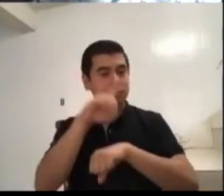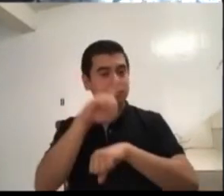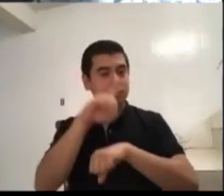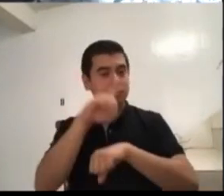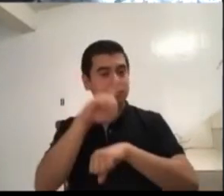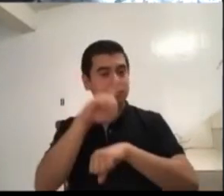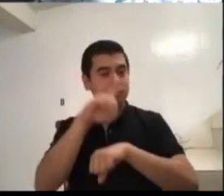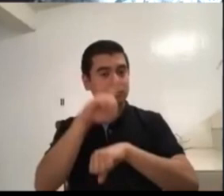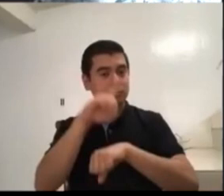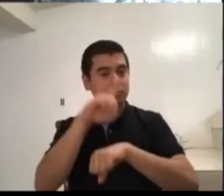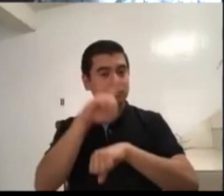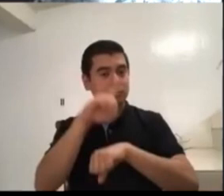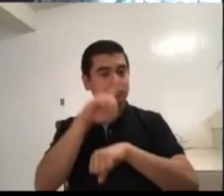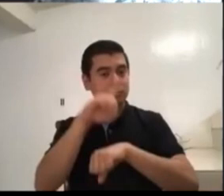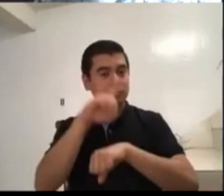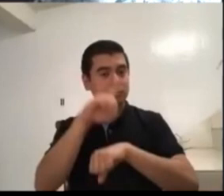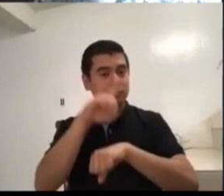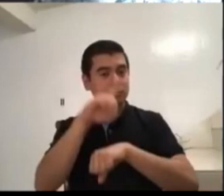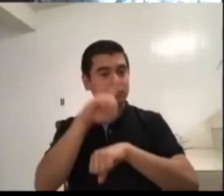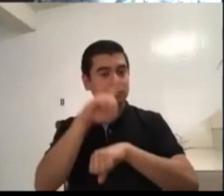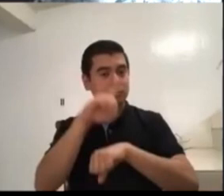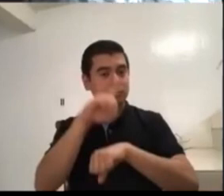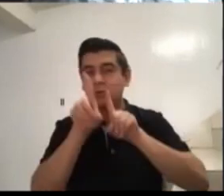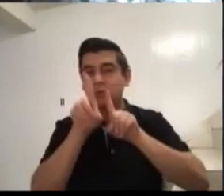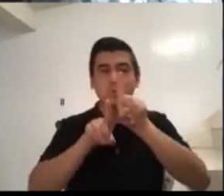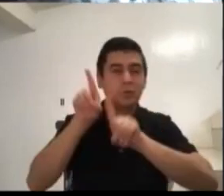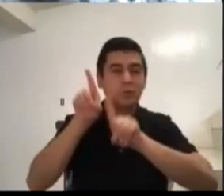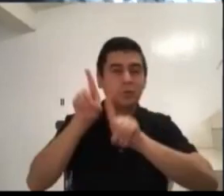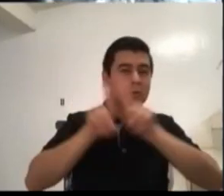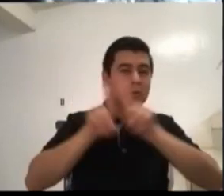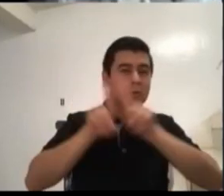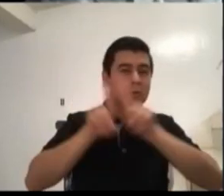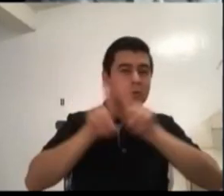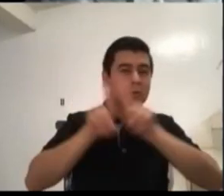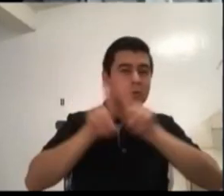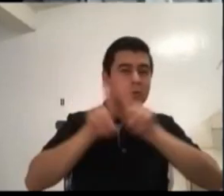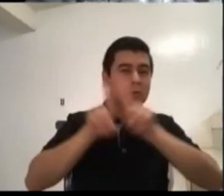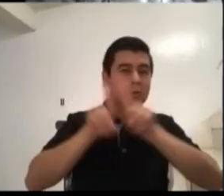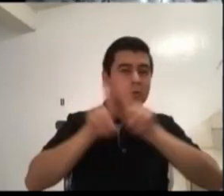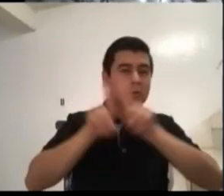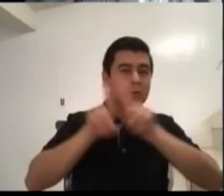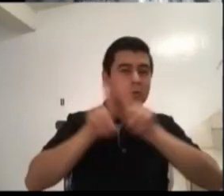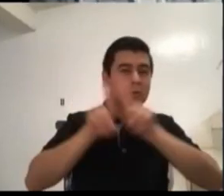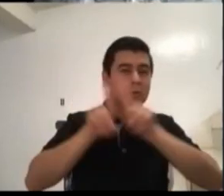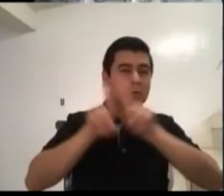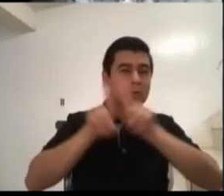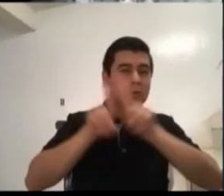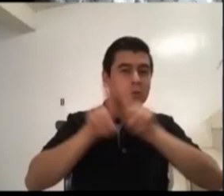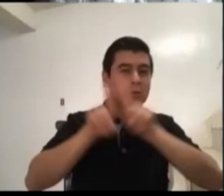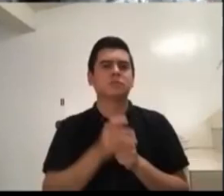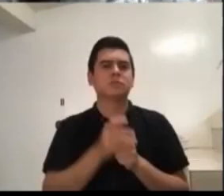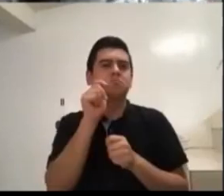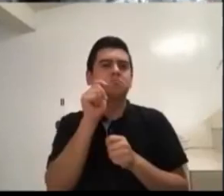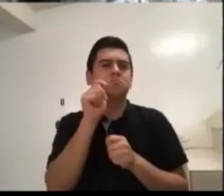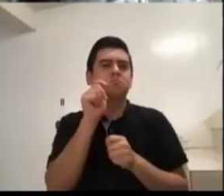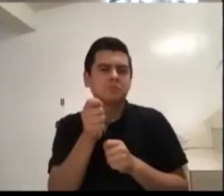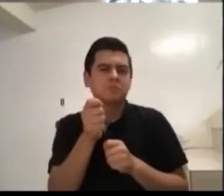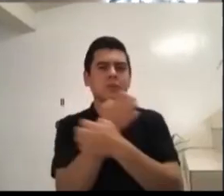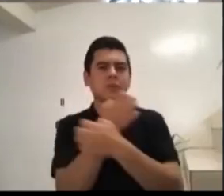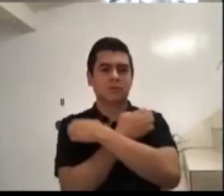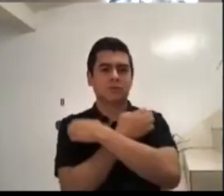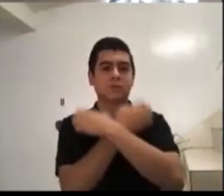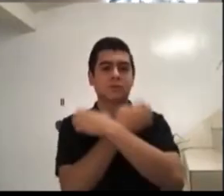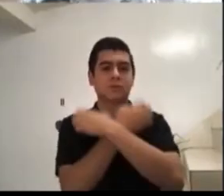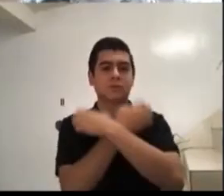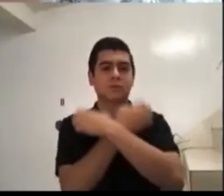existe en México sobre la educación inclusiva, sobre cómo dar un espacio adecuado, un espacio de